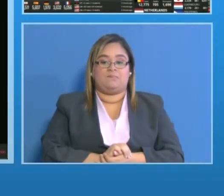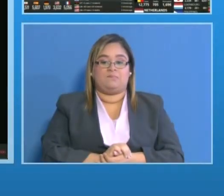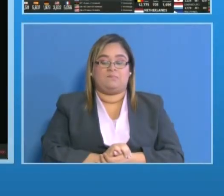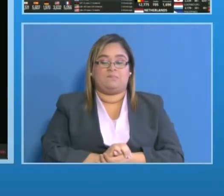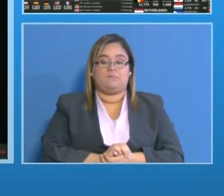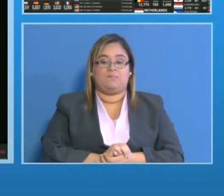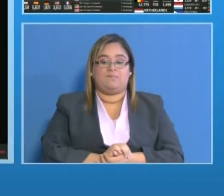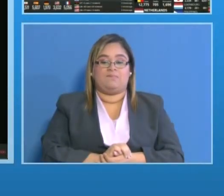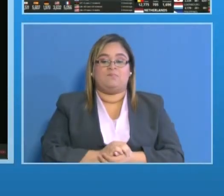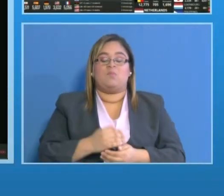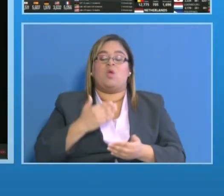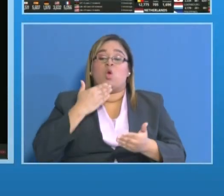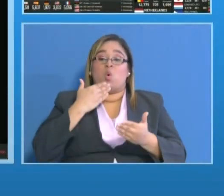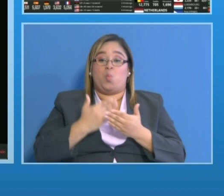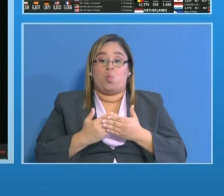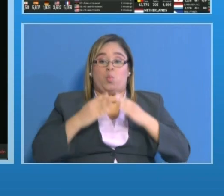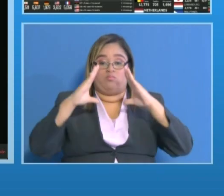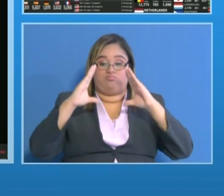Oiga, muchísimas gracias.